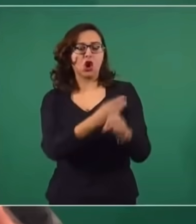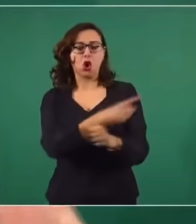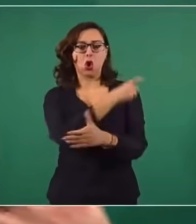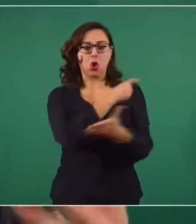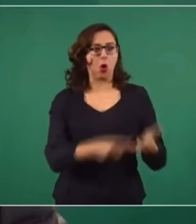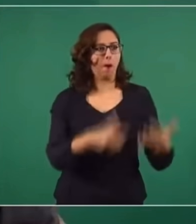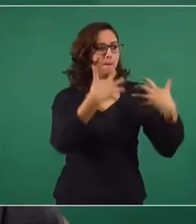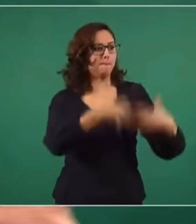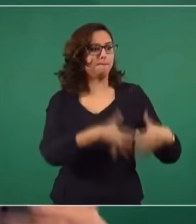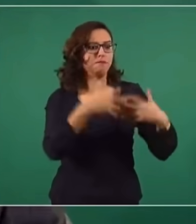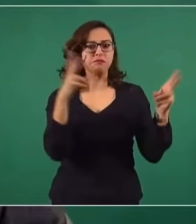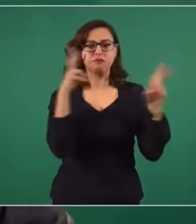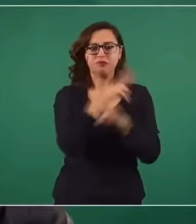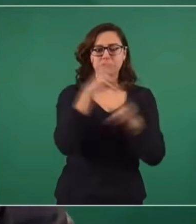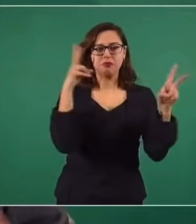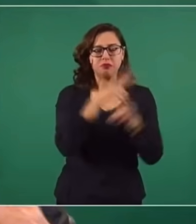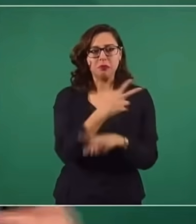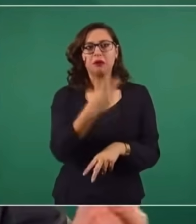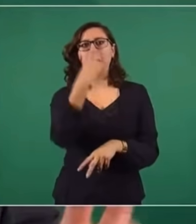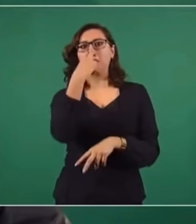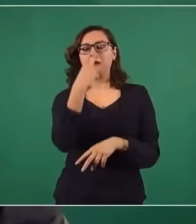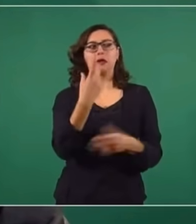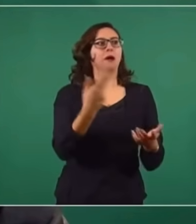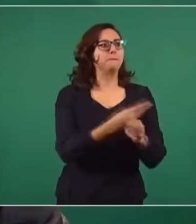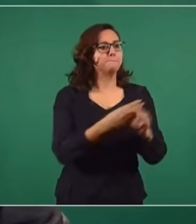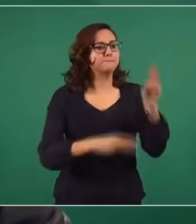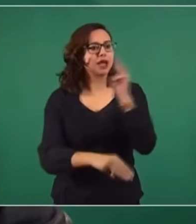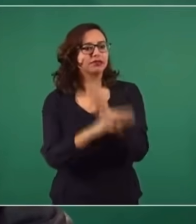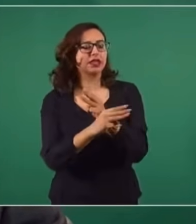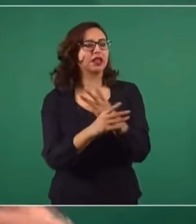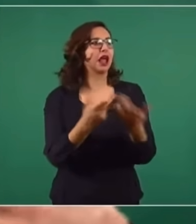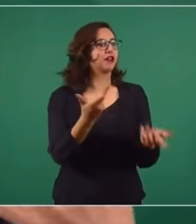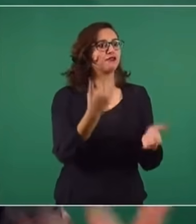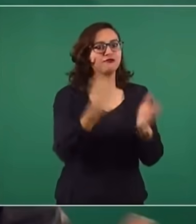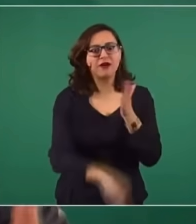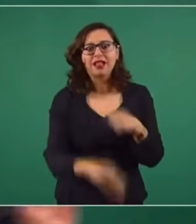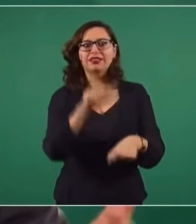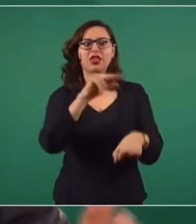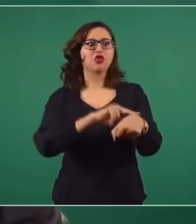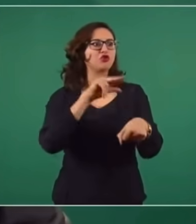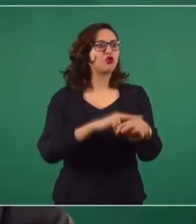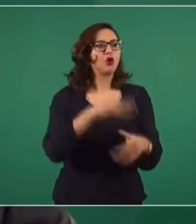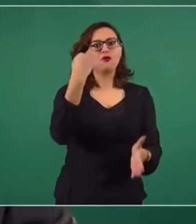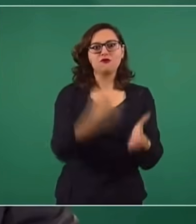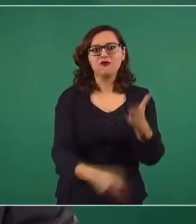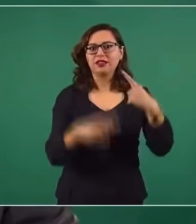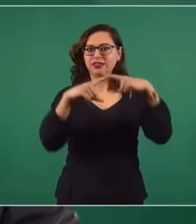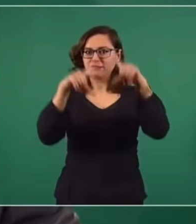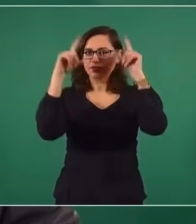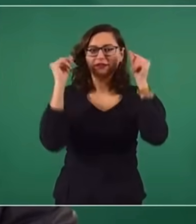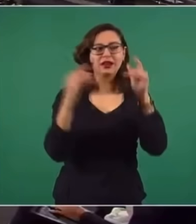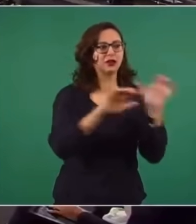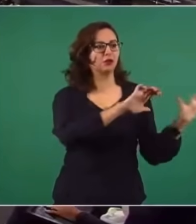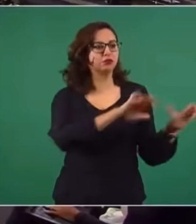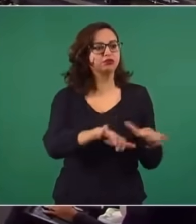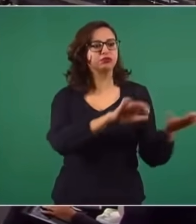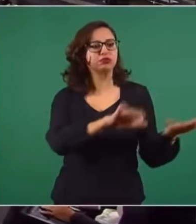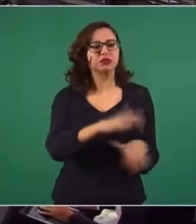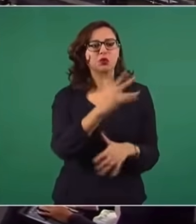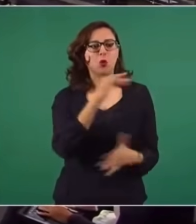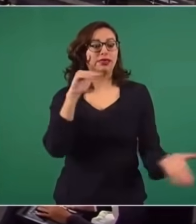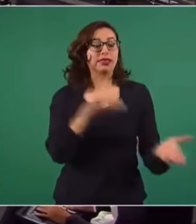todo el material, entrenar a los médicos, que teníamos un déficit enorme, contratarlos, contratamos más de 50,000 personas,